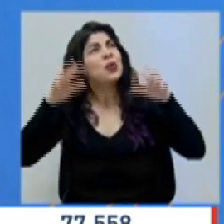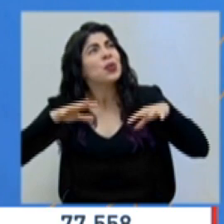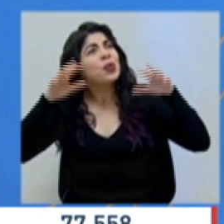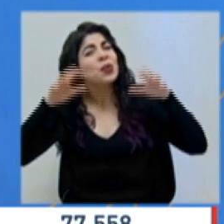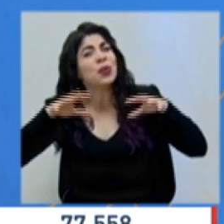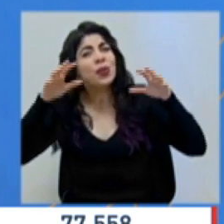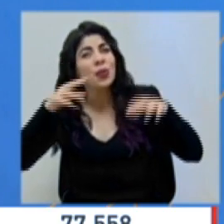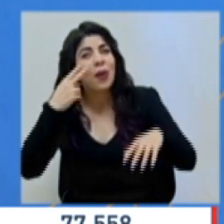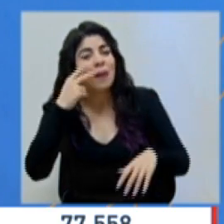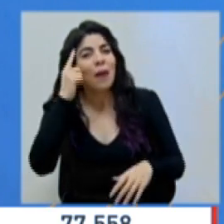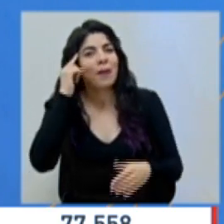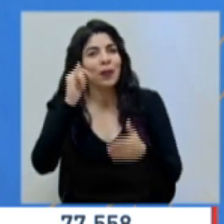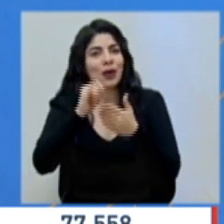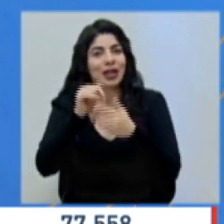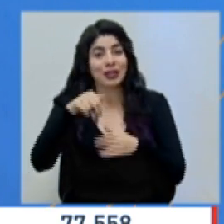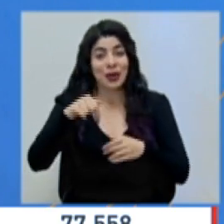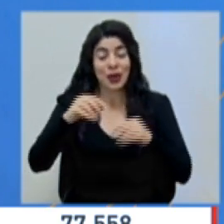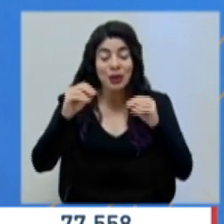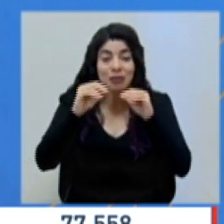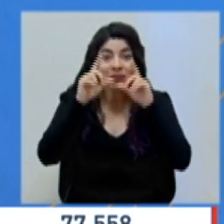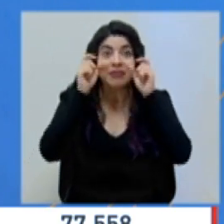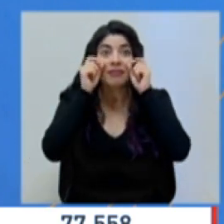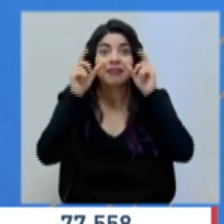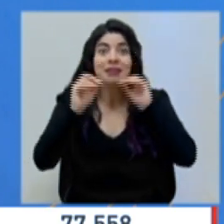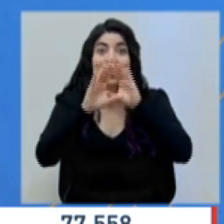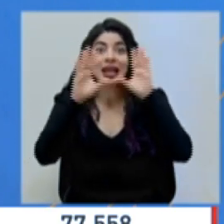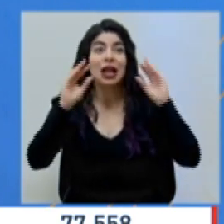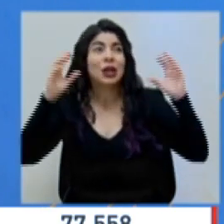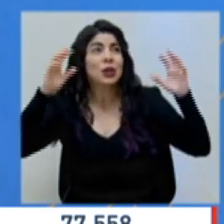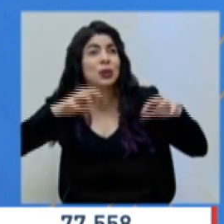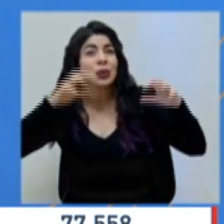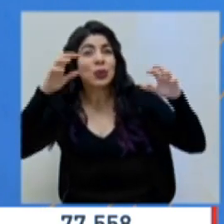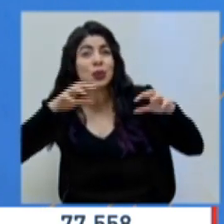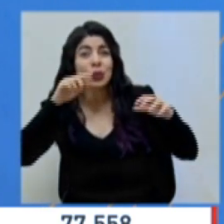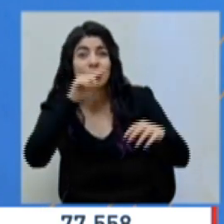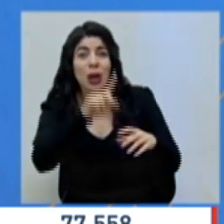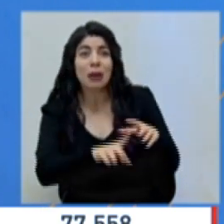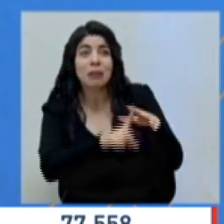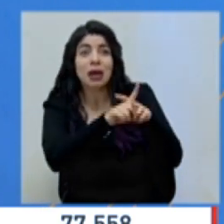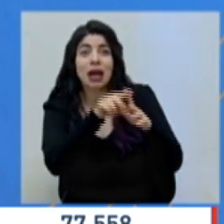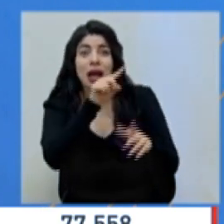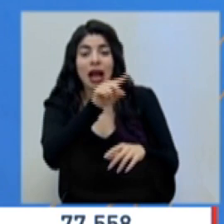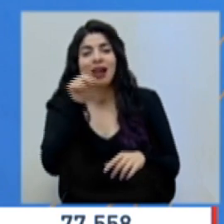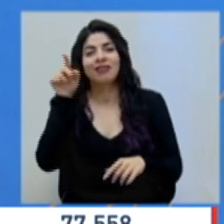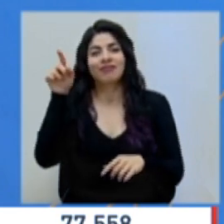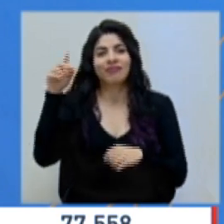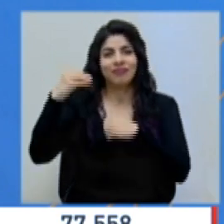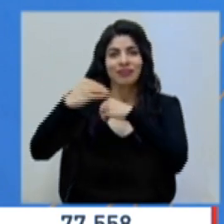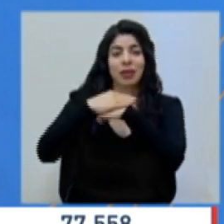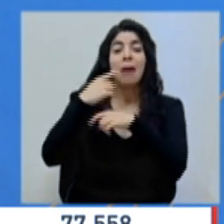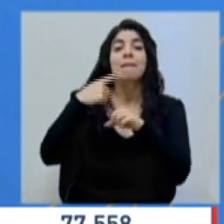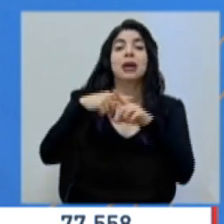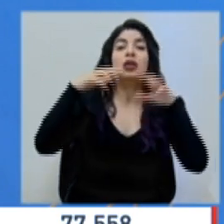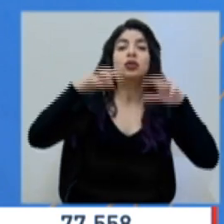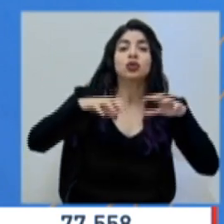como con el que amanecimos aquí en el Valle Central, y las lluvias que se han presentado en el Pacífico.